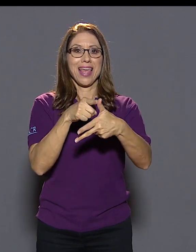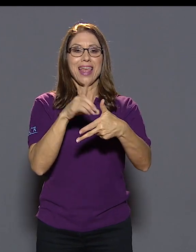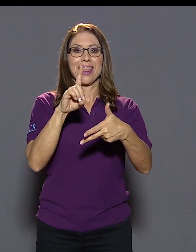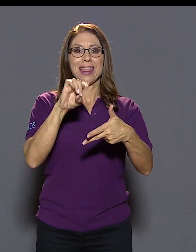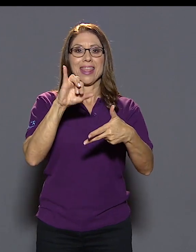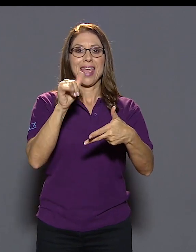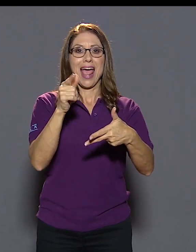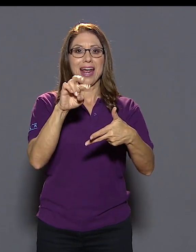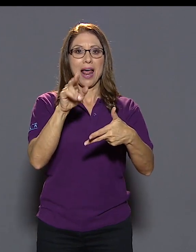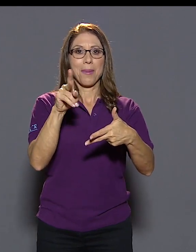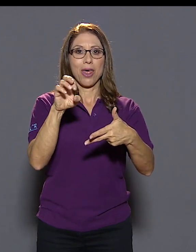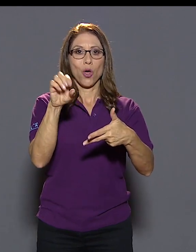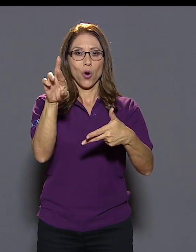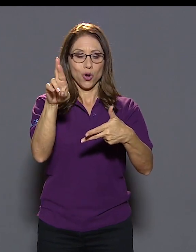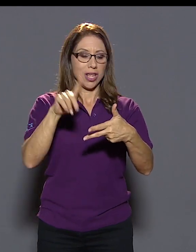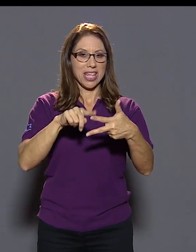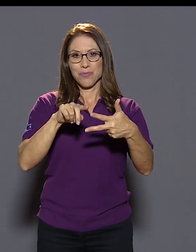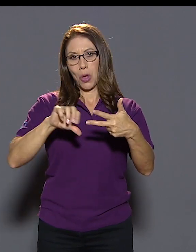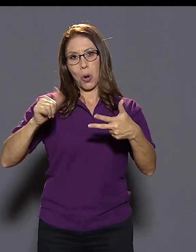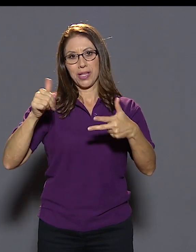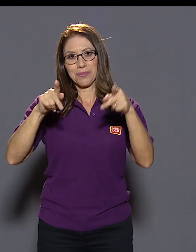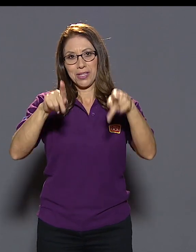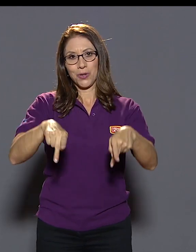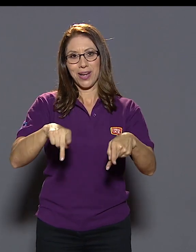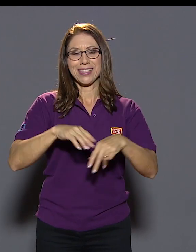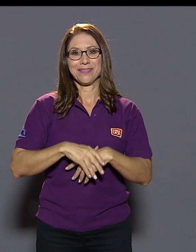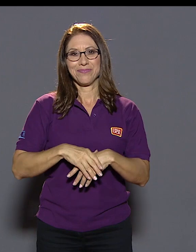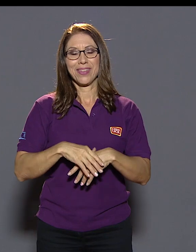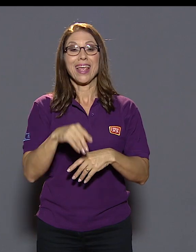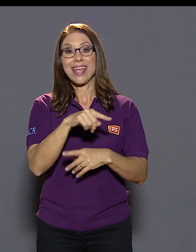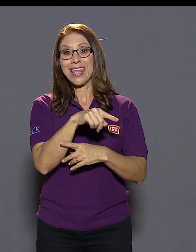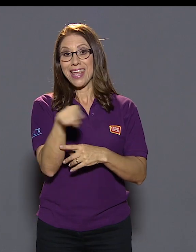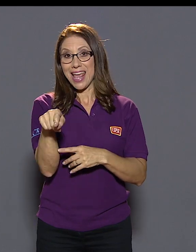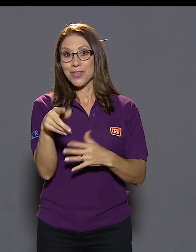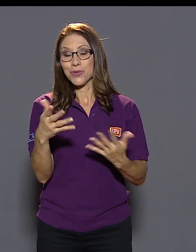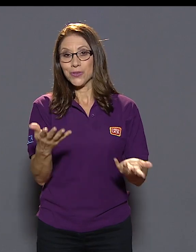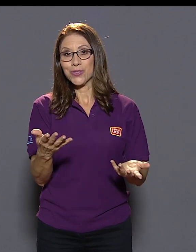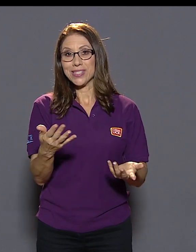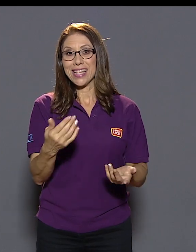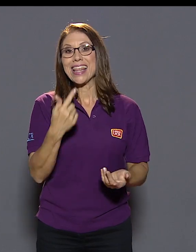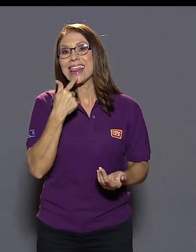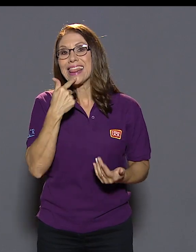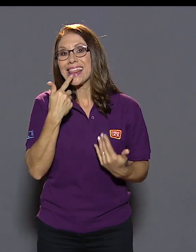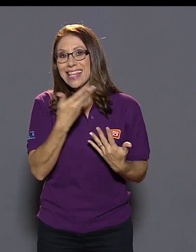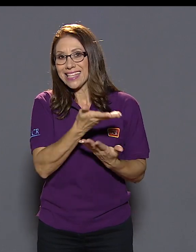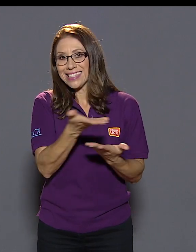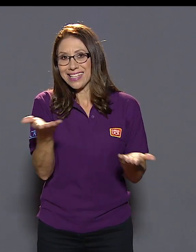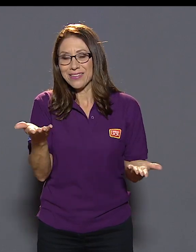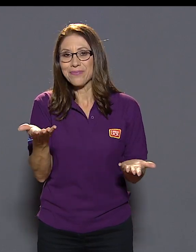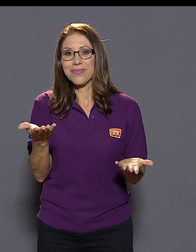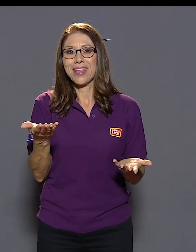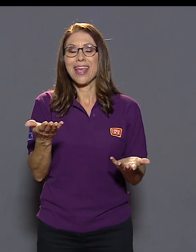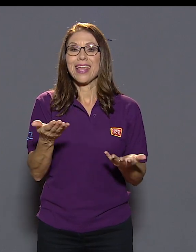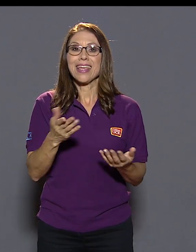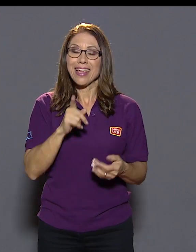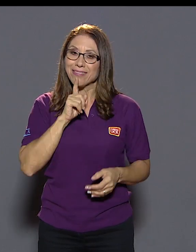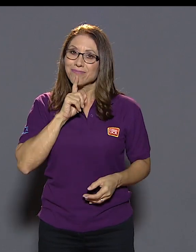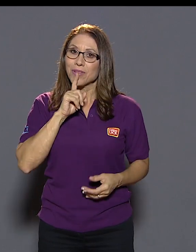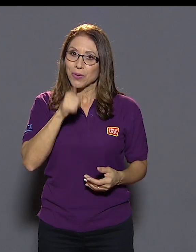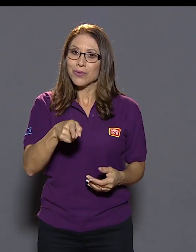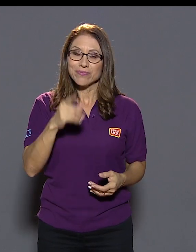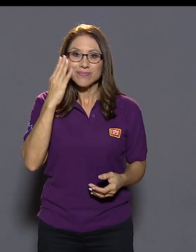otras 3 personas, y ellos tuvieron según dicen, ¿verdad? Y es por supuesto que es una realidad,